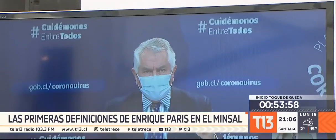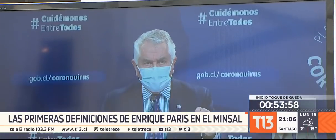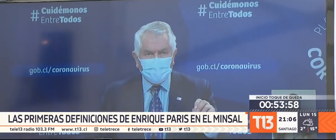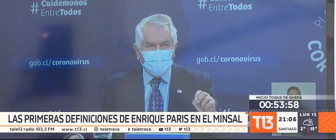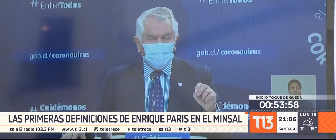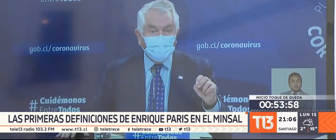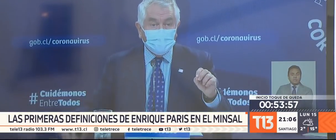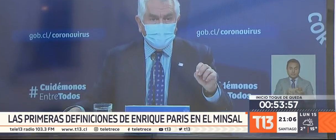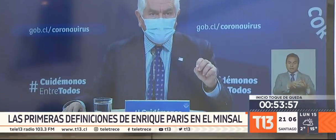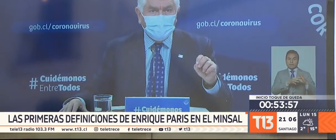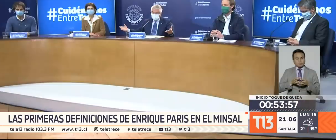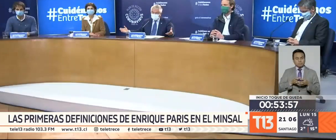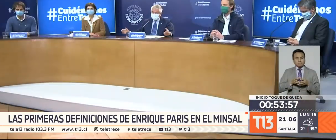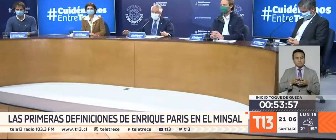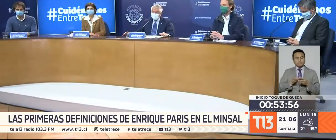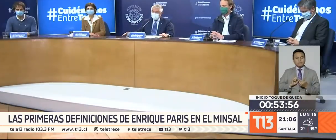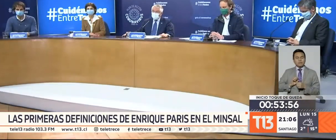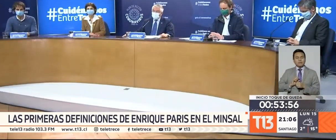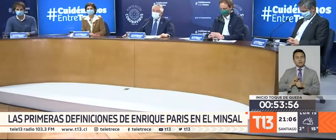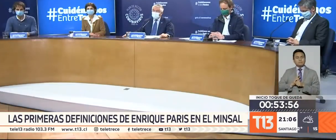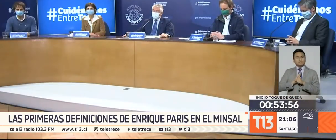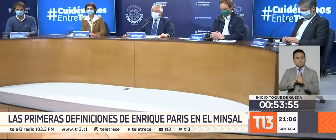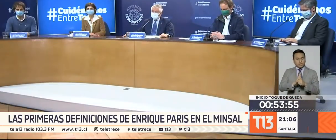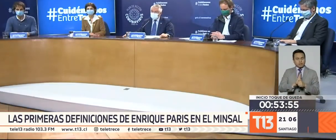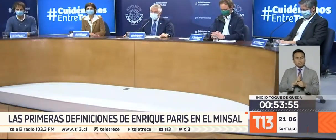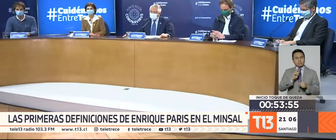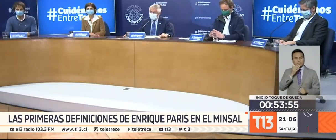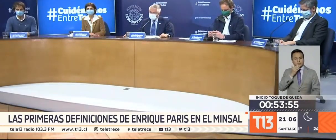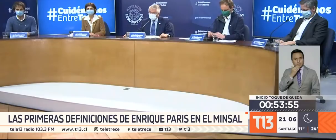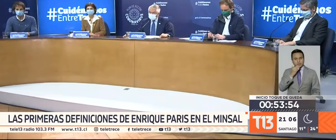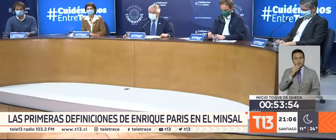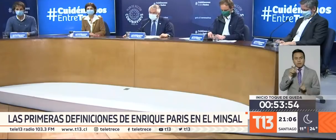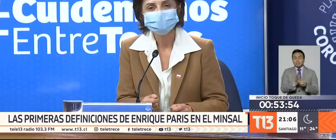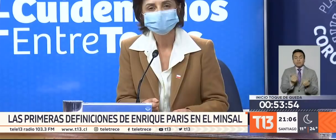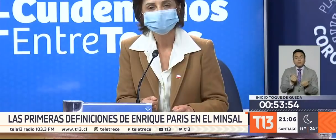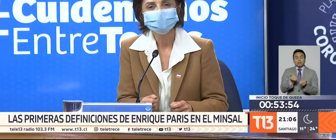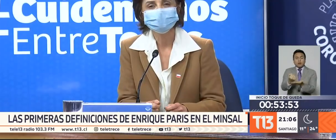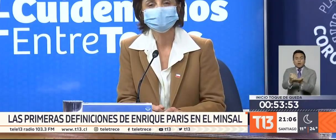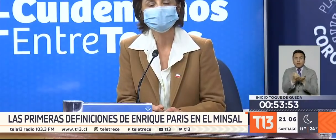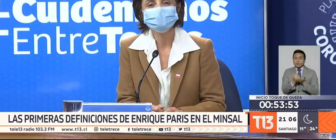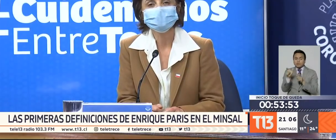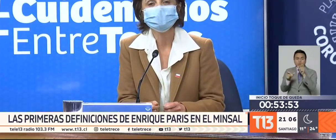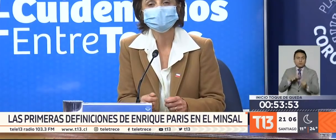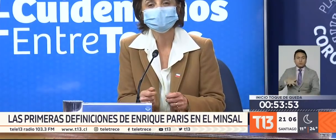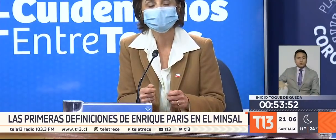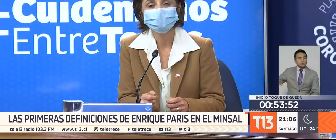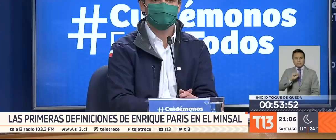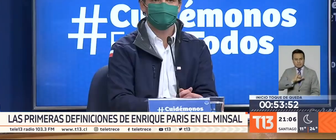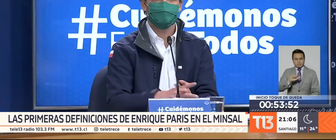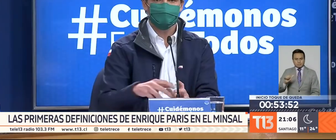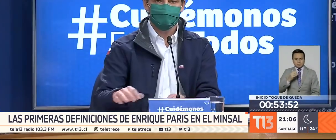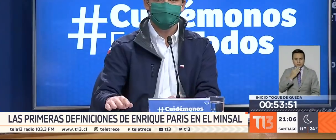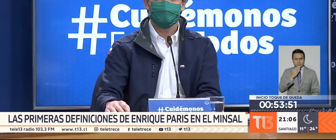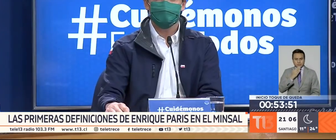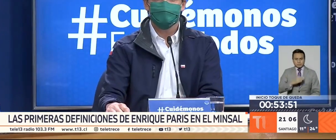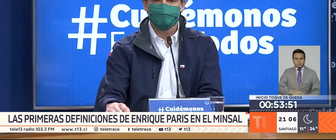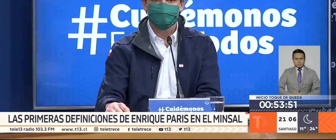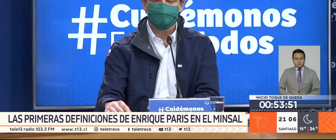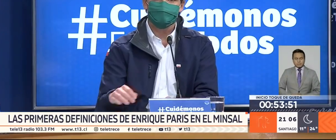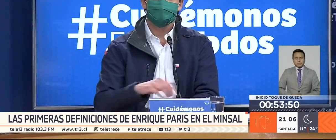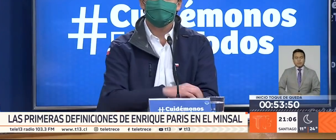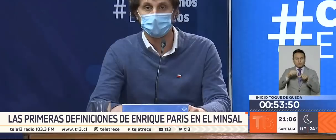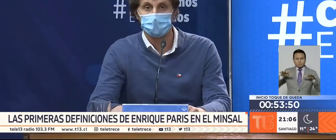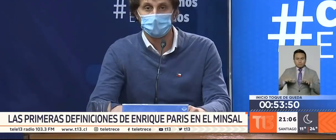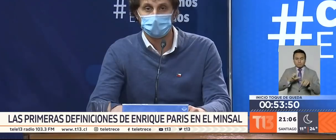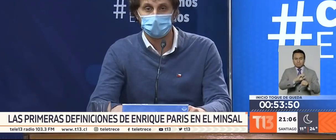un evidente cambio sentados en una mesa en el centro el ministro parís secundado por los subsecretarios de seis únicas y el